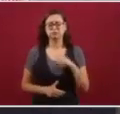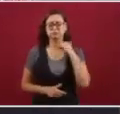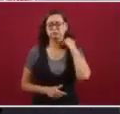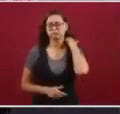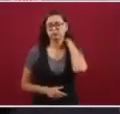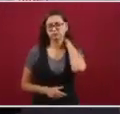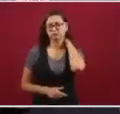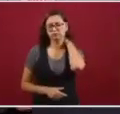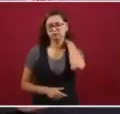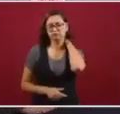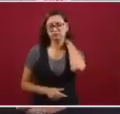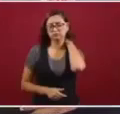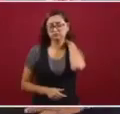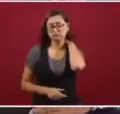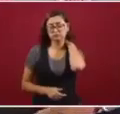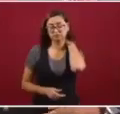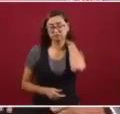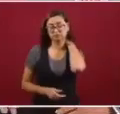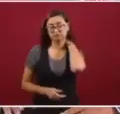ahí respetuosamente